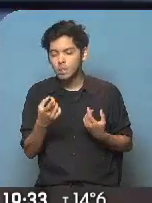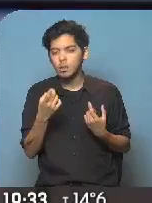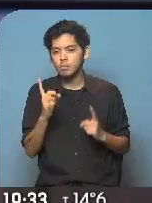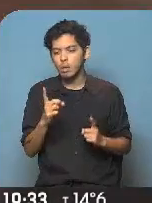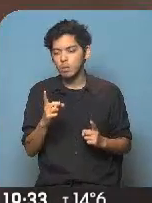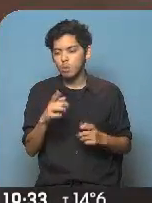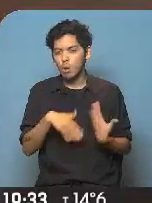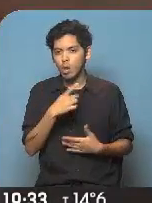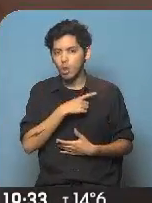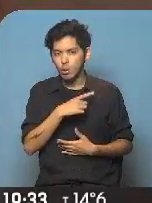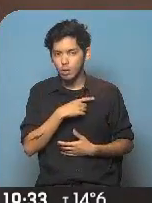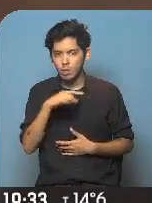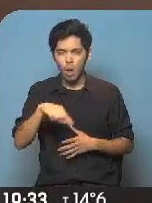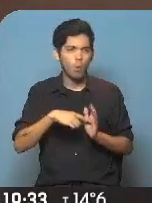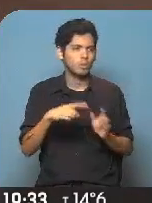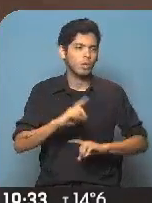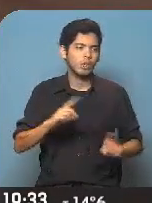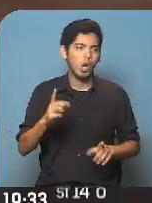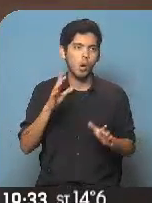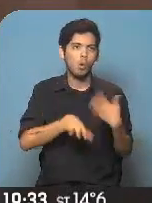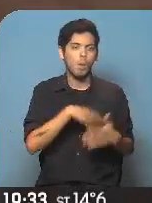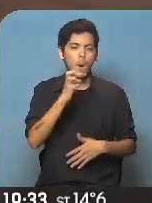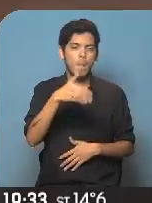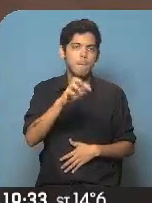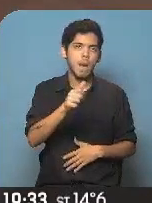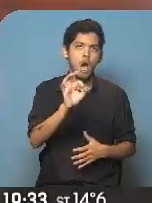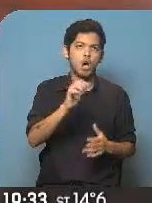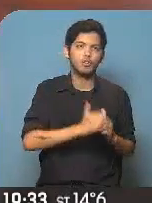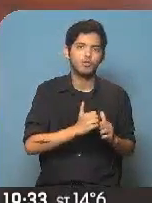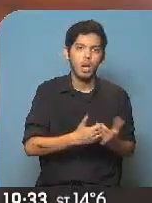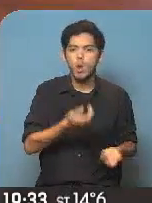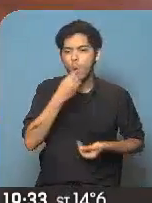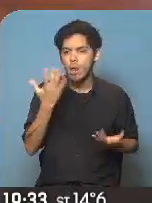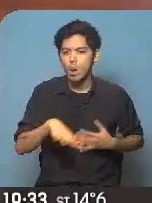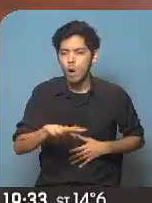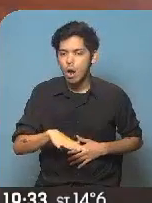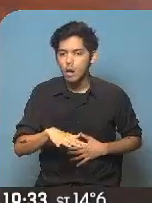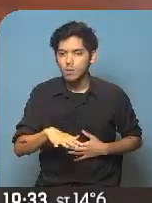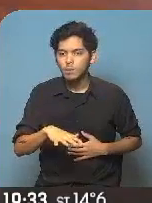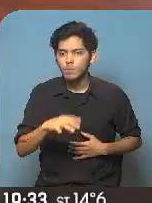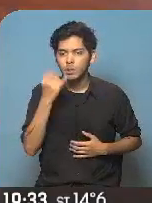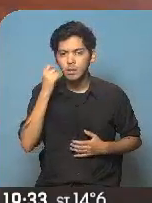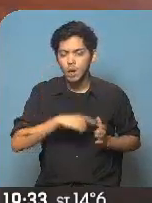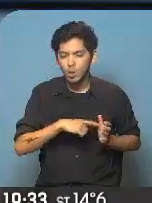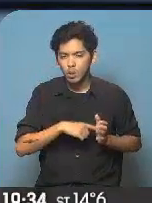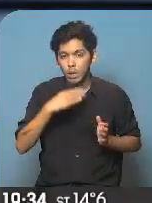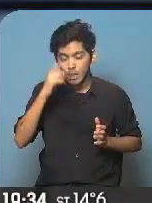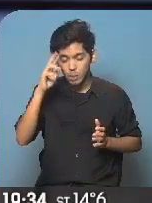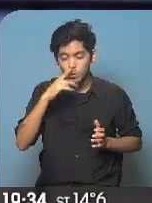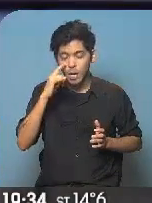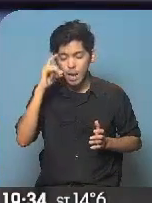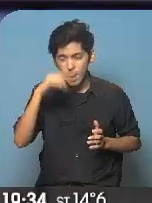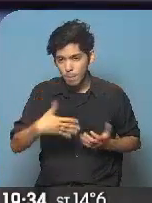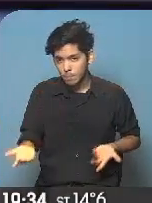una selección y diría, no, en Buenos Aires no, jugamos en La Pampa o en Rosario, donde sea. Israel tiene su capital, Jerusalén. Pero perdón, Natalio, sabemos que